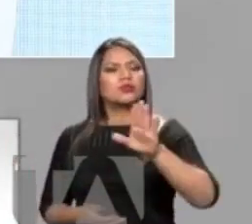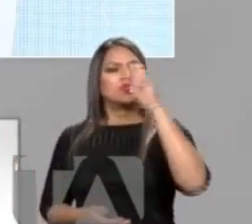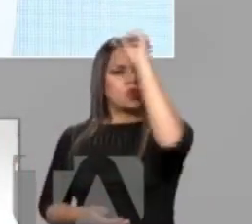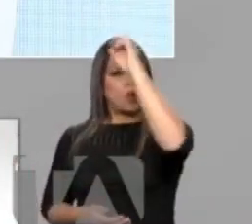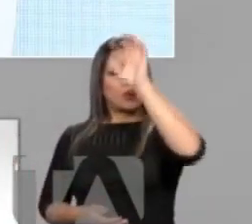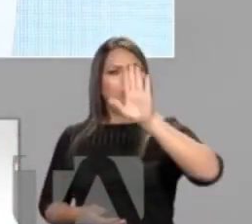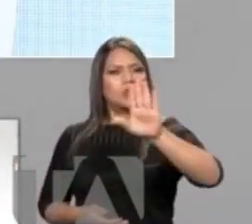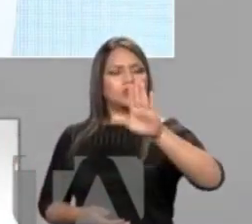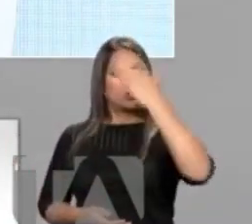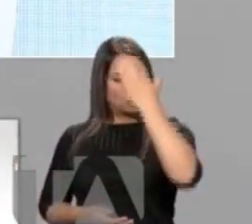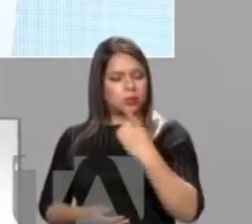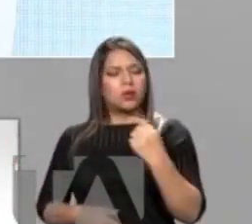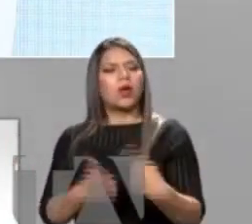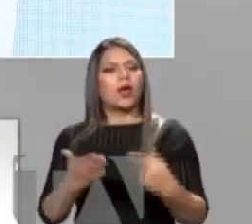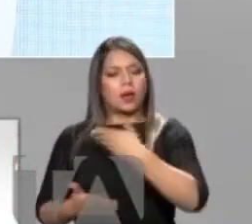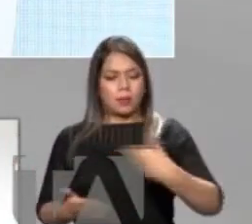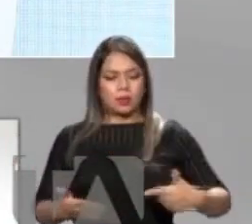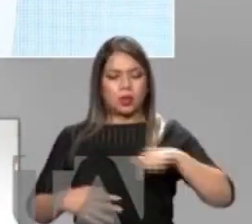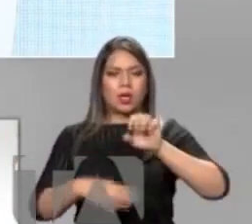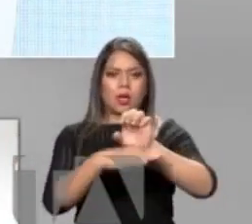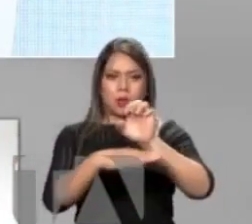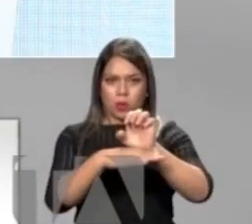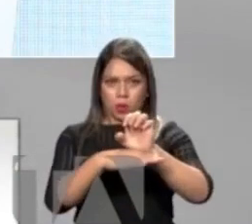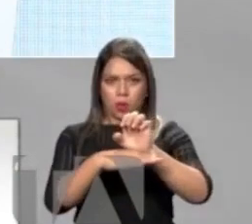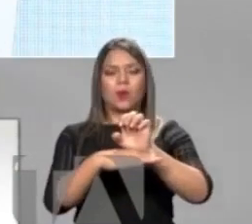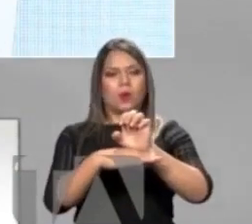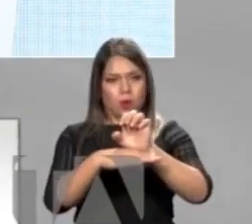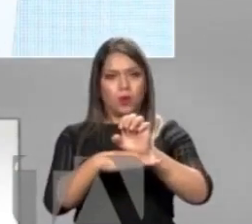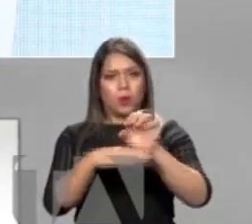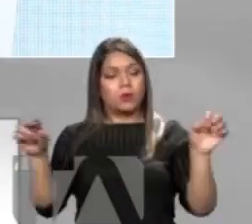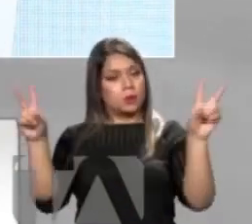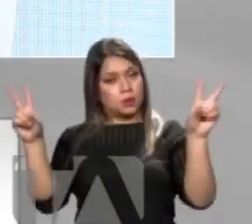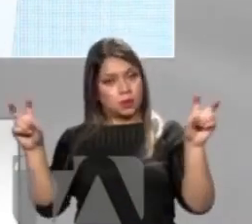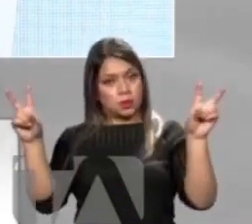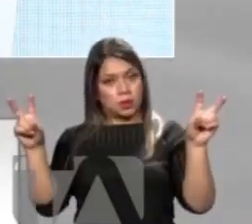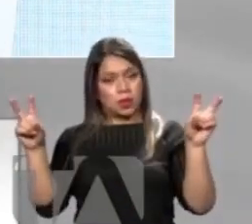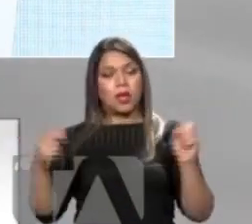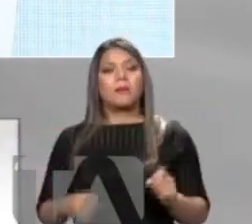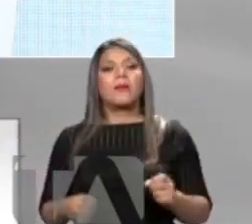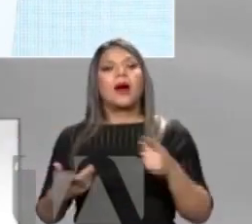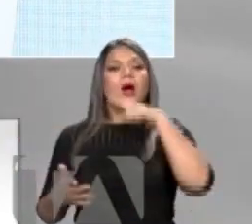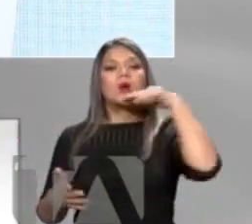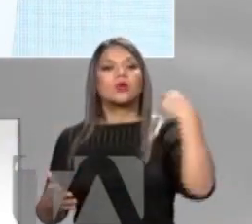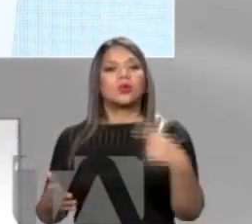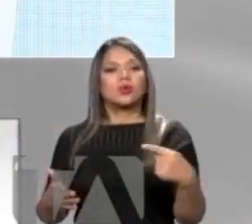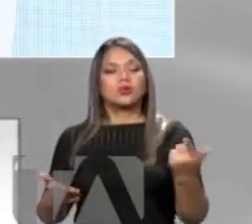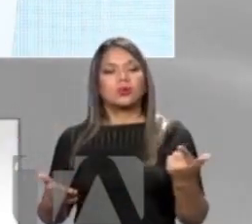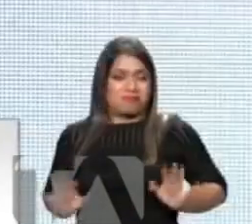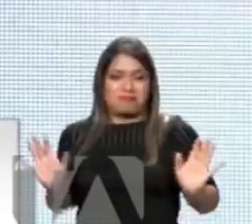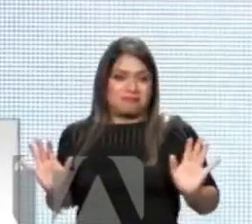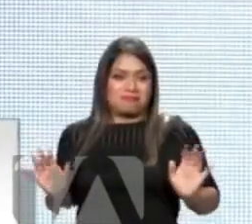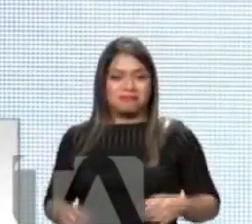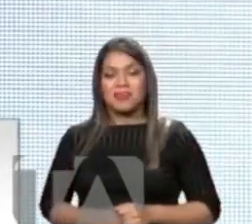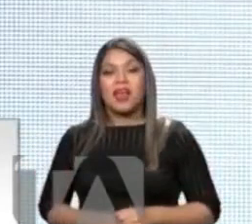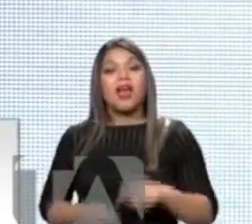siendo eventual presidente del Ecuador con respecto de Rusia en